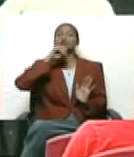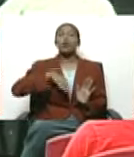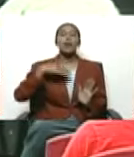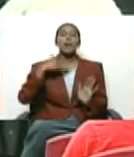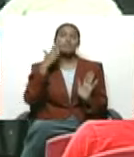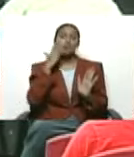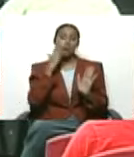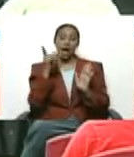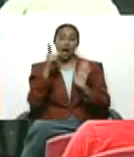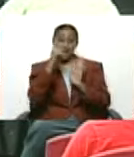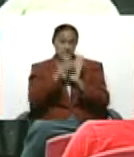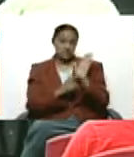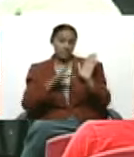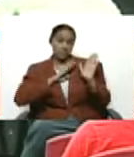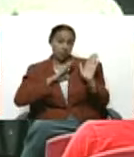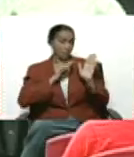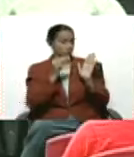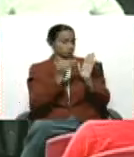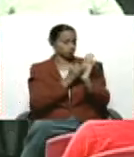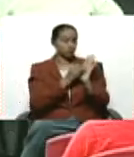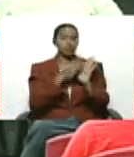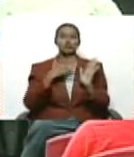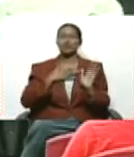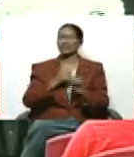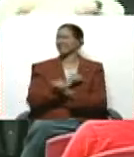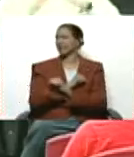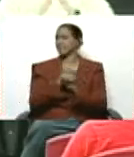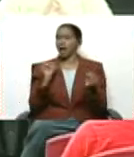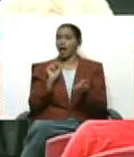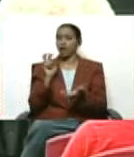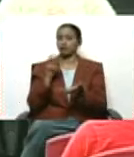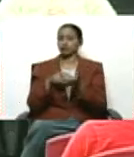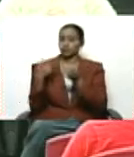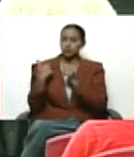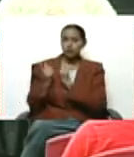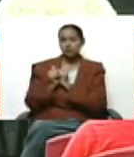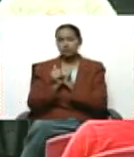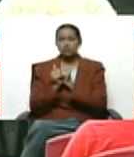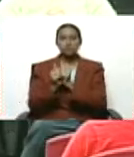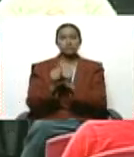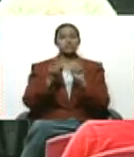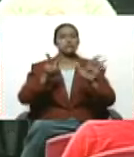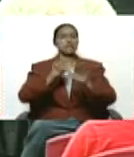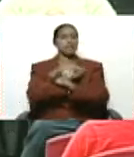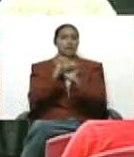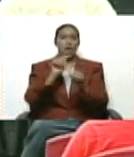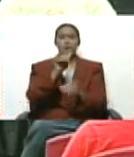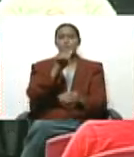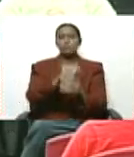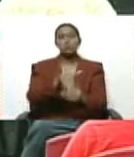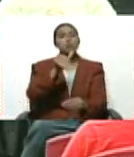patrulla, y mi mamá se paraba conmigo tempranito para ir a votar. A las 7 estábamos votando